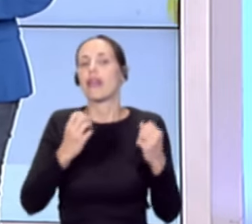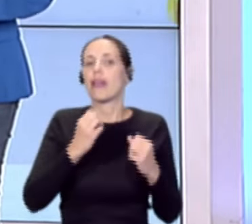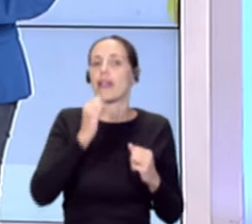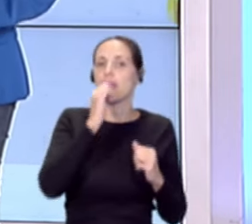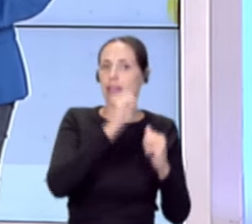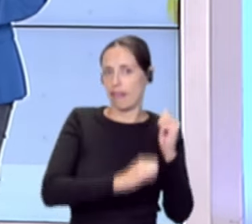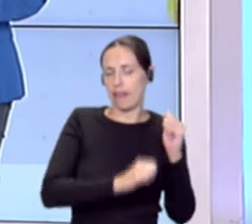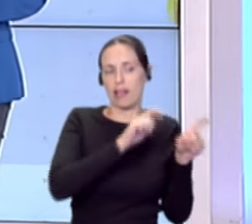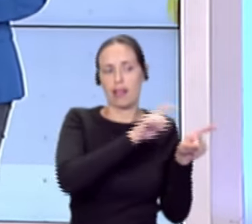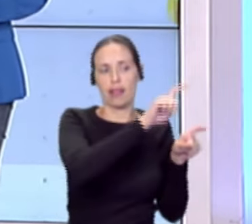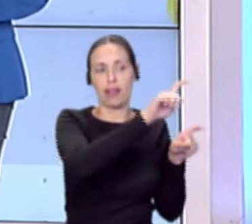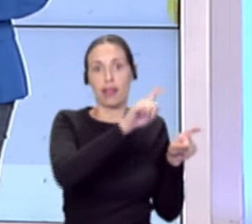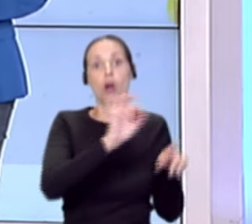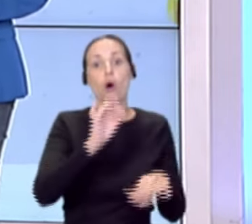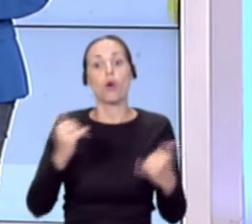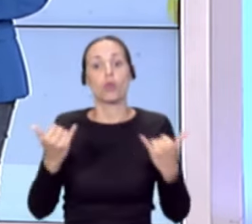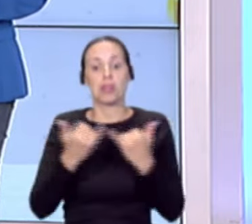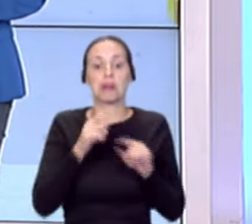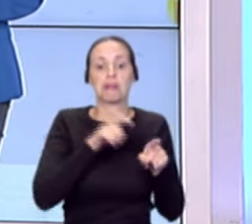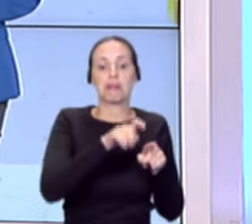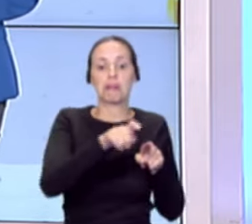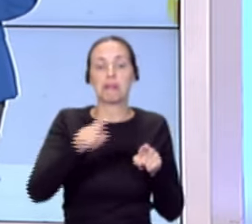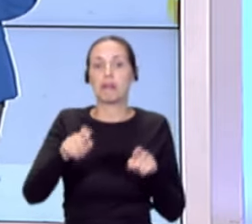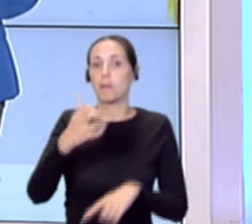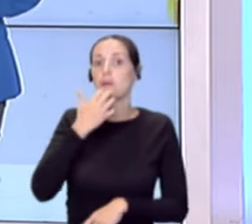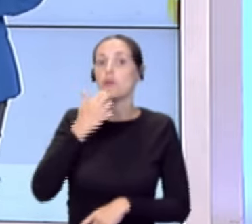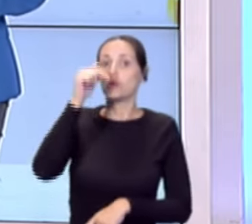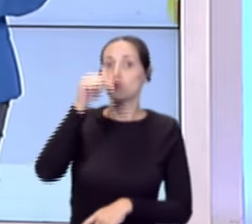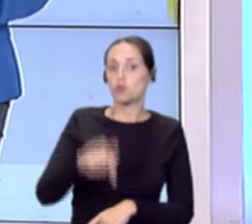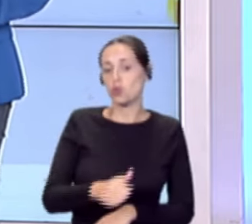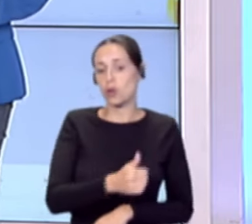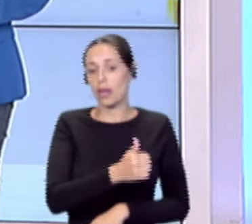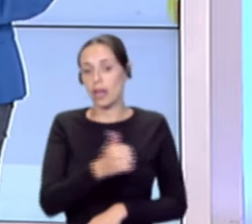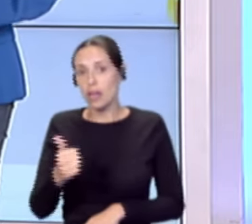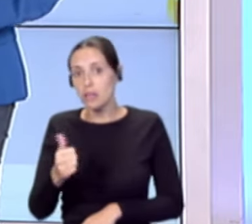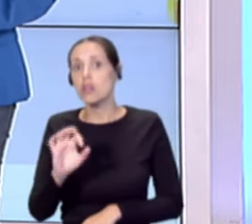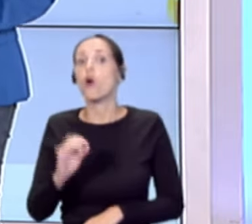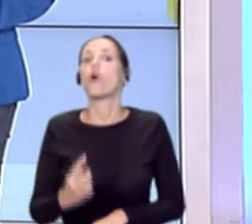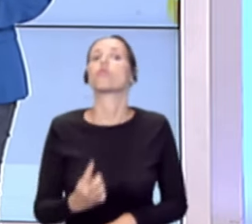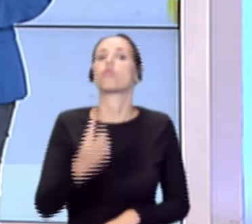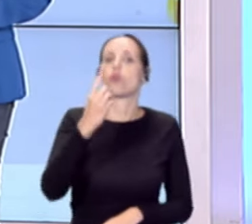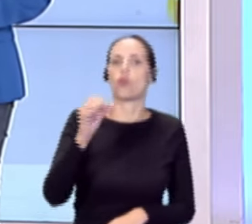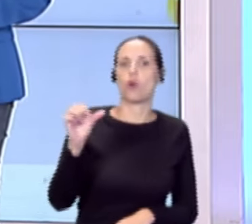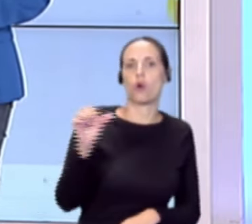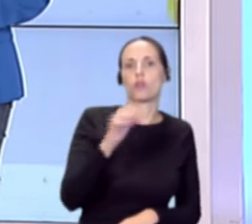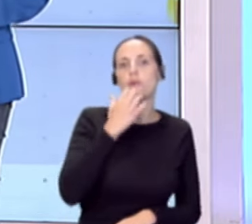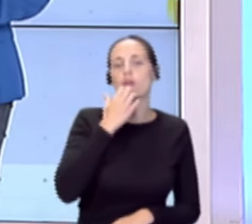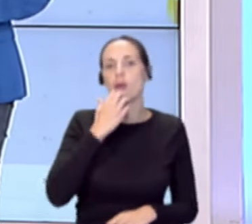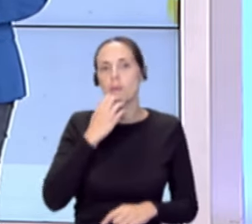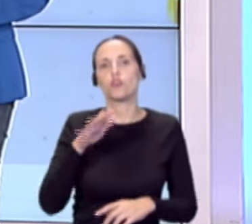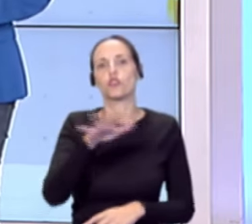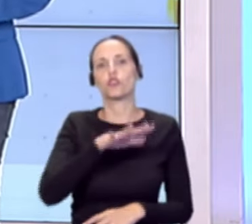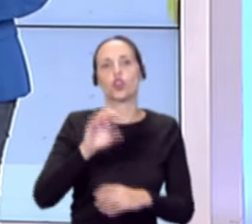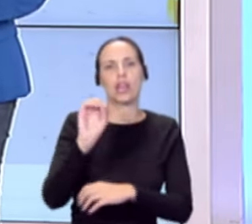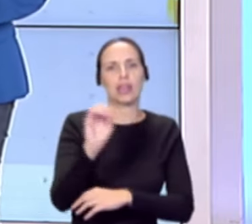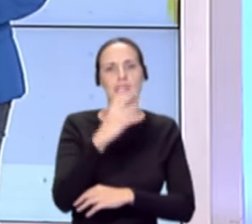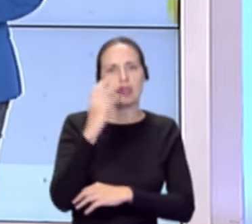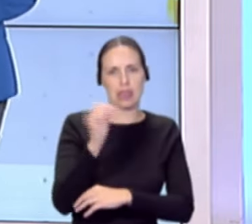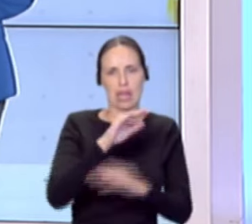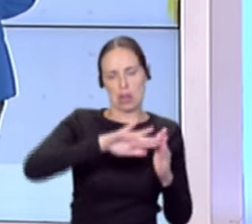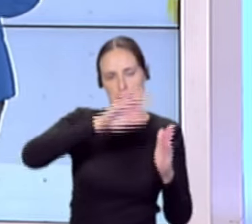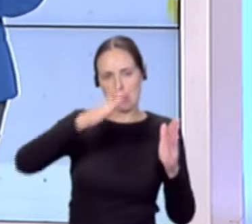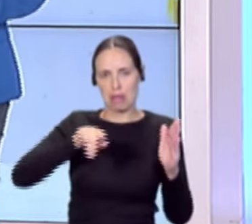en distintos puntos de Tenerife, sobre todo en zonas del sureste y el extremo noroeste, en el entorno del macizo de Teno, y también en los municipios